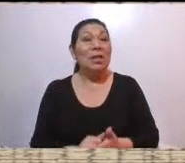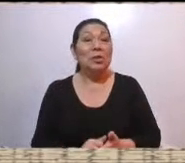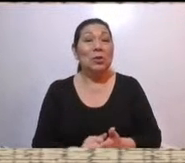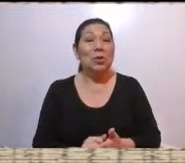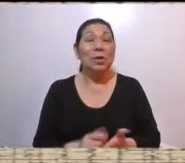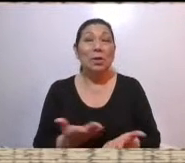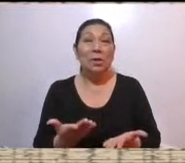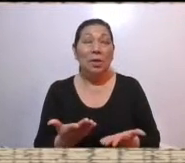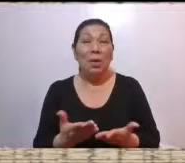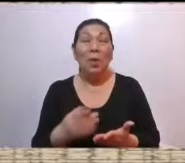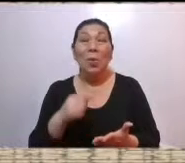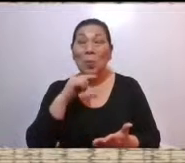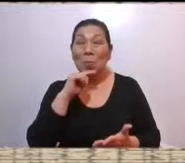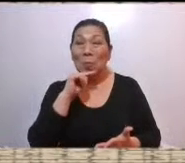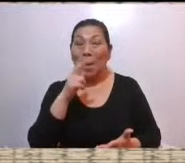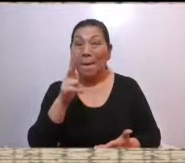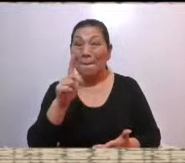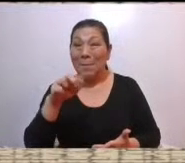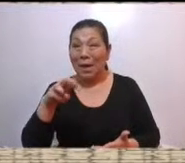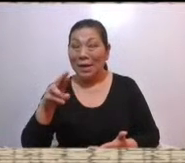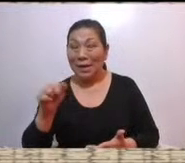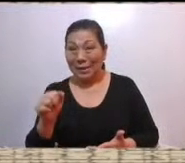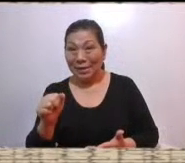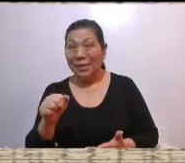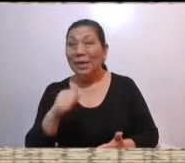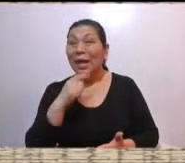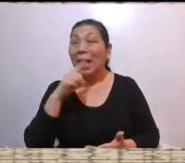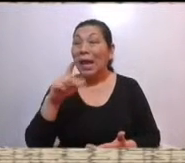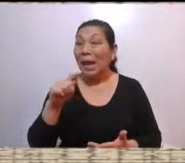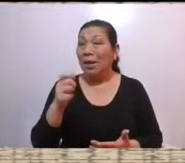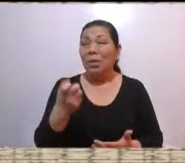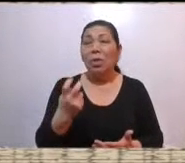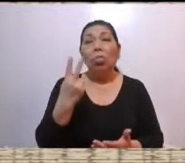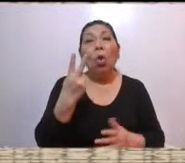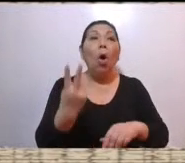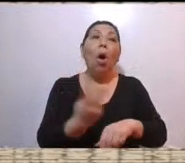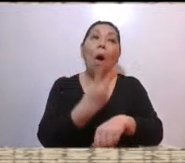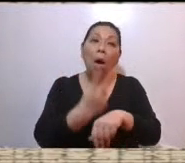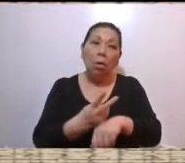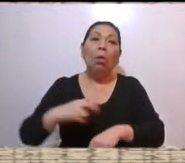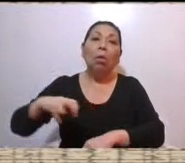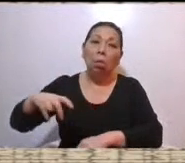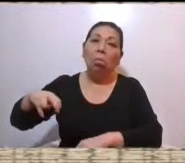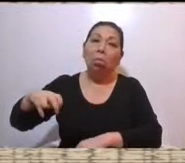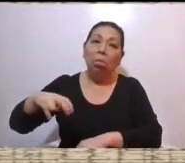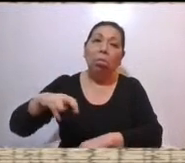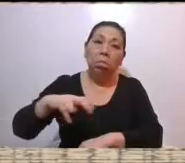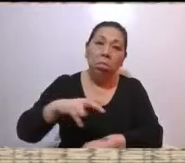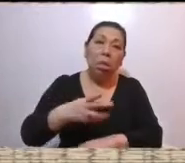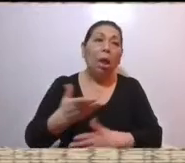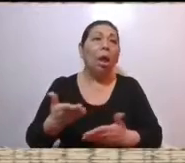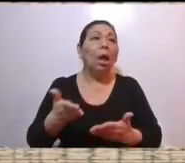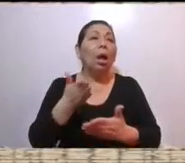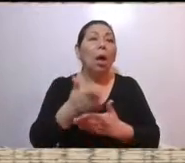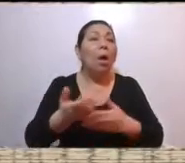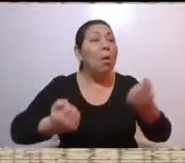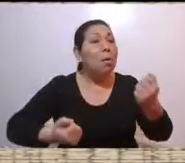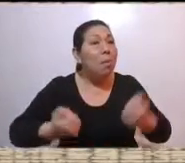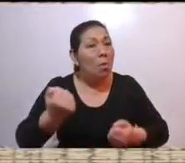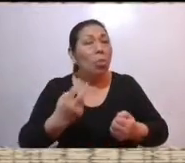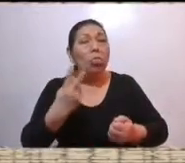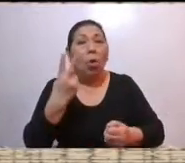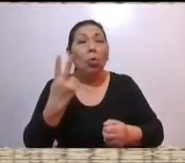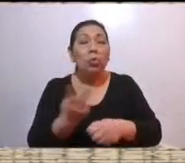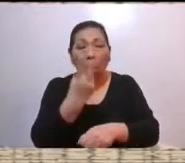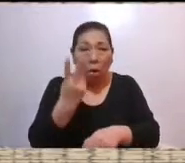estas personas, tanto la señorita Marlene como la señorita Elita, tenían que caminar 2 horas para poder conseguir una